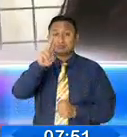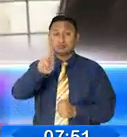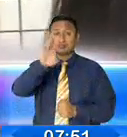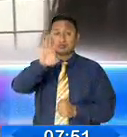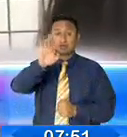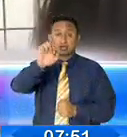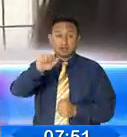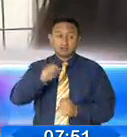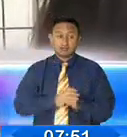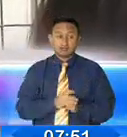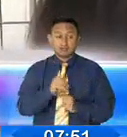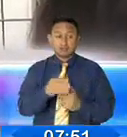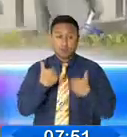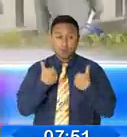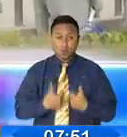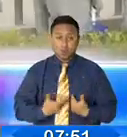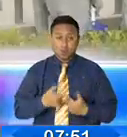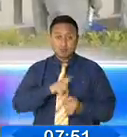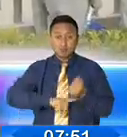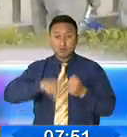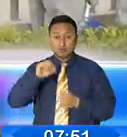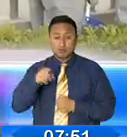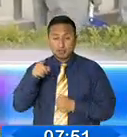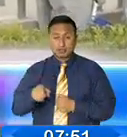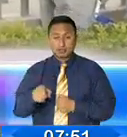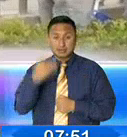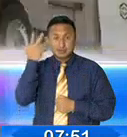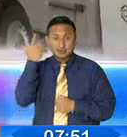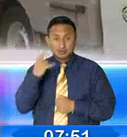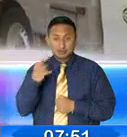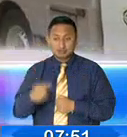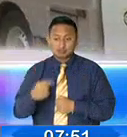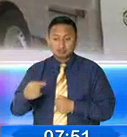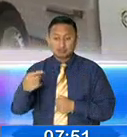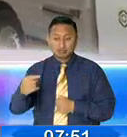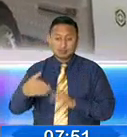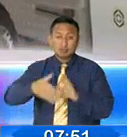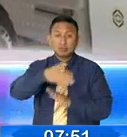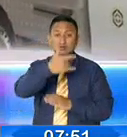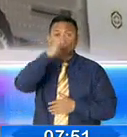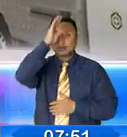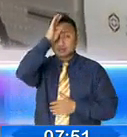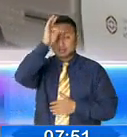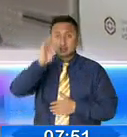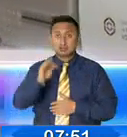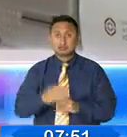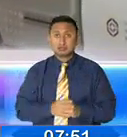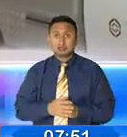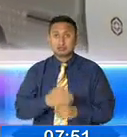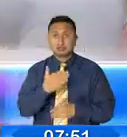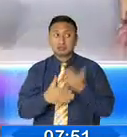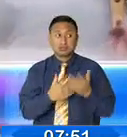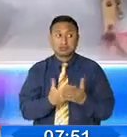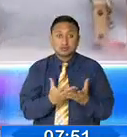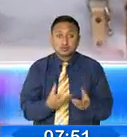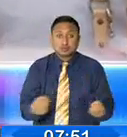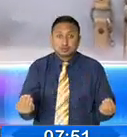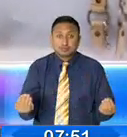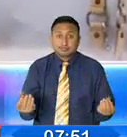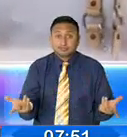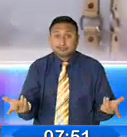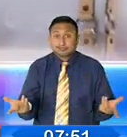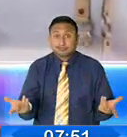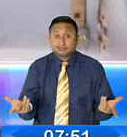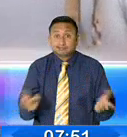el cadáver de su hermana permaneció algunos días en casa y luego se lo llevaron al hospital del Guasmo Sur. Desde entonces no se sabe qué pasó con